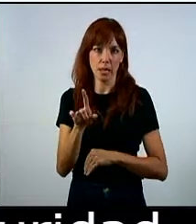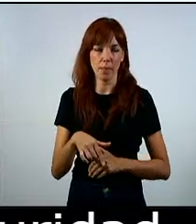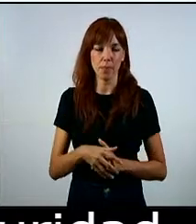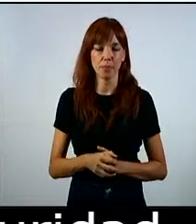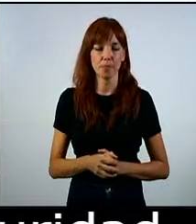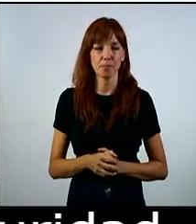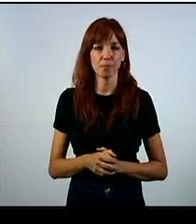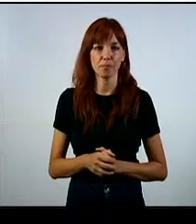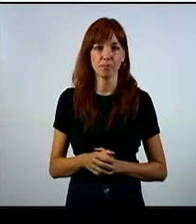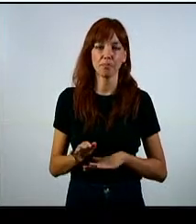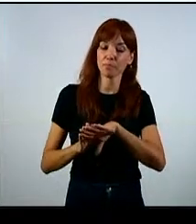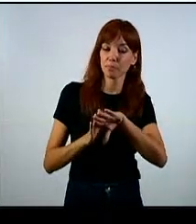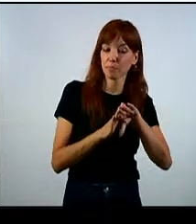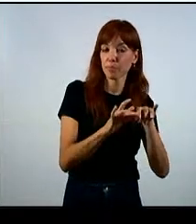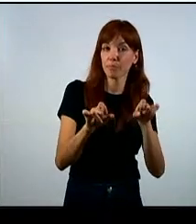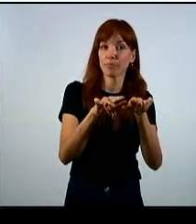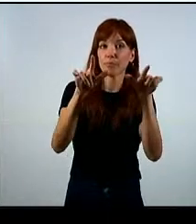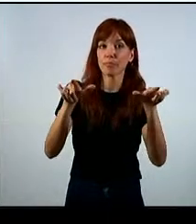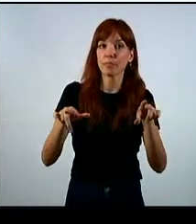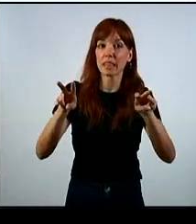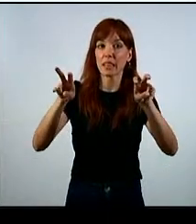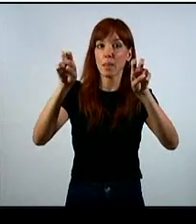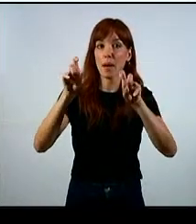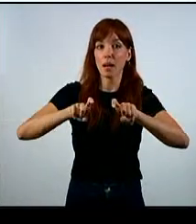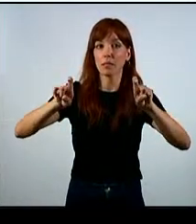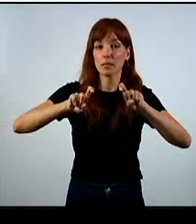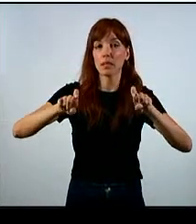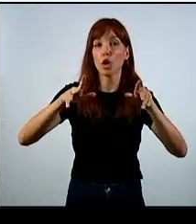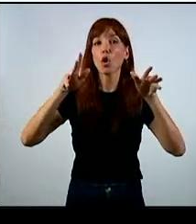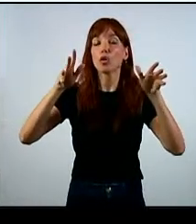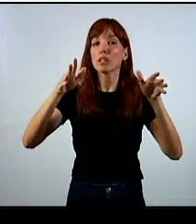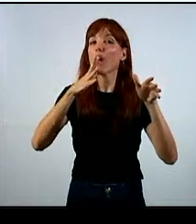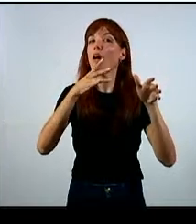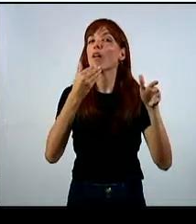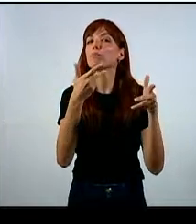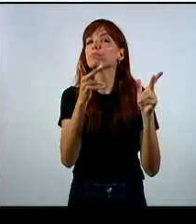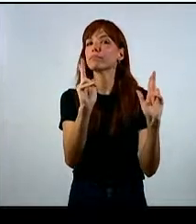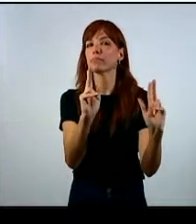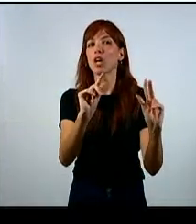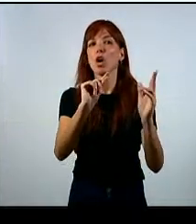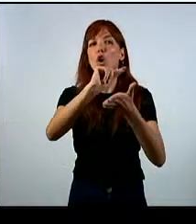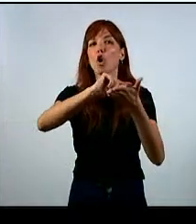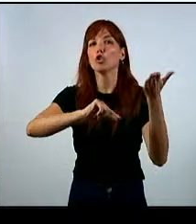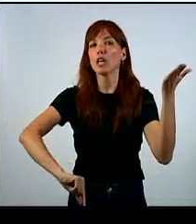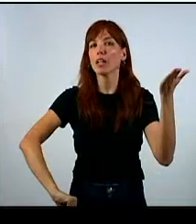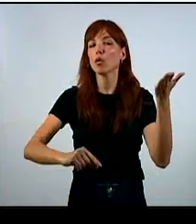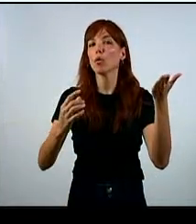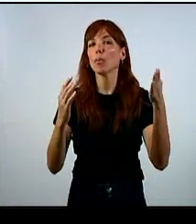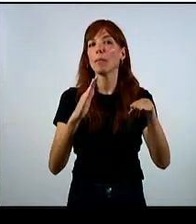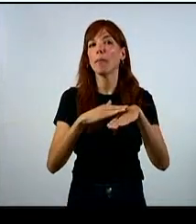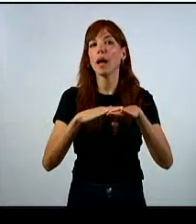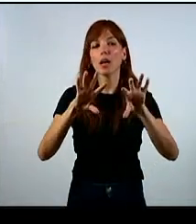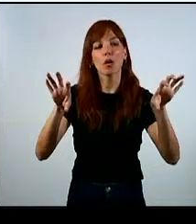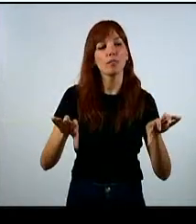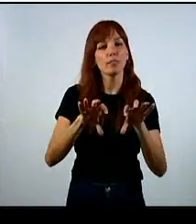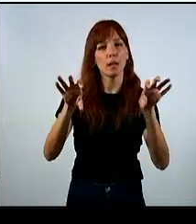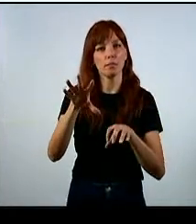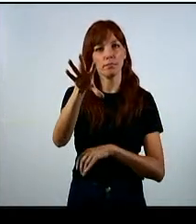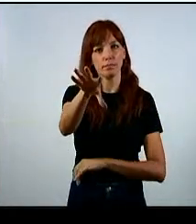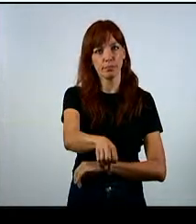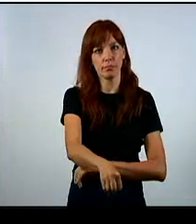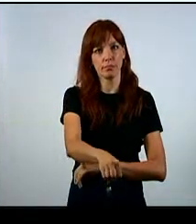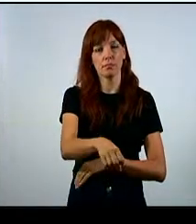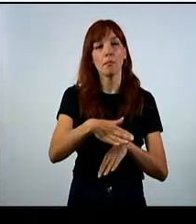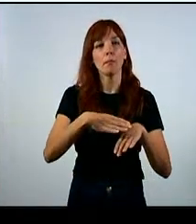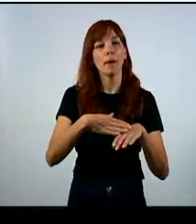Paso ahora a materia educativa, en la que el Consejo ha autorizado la contratación del suministro de mobiliario para